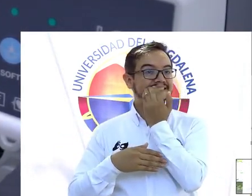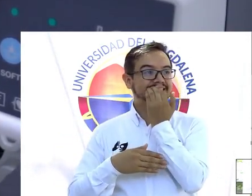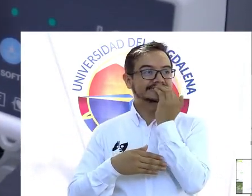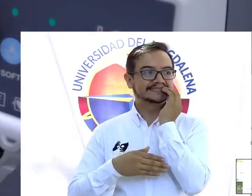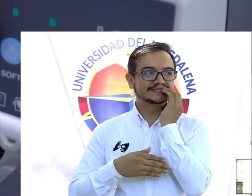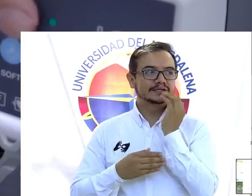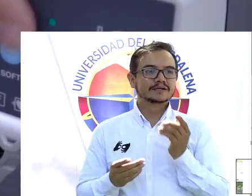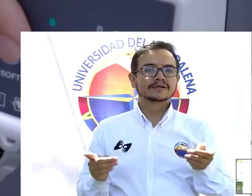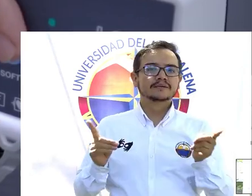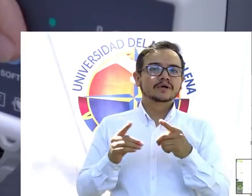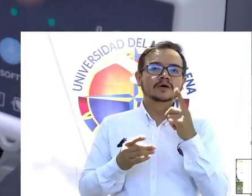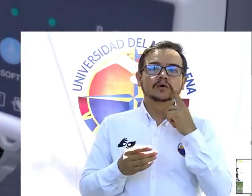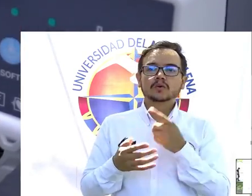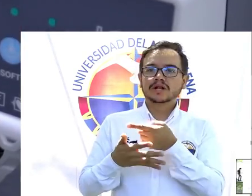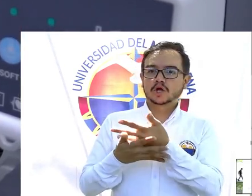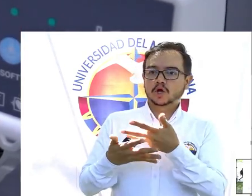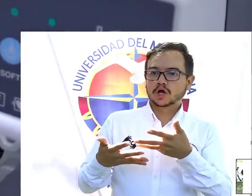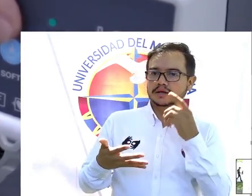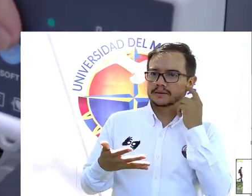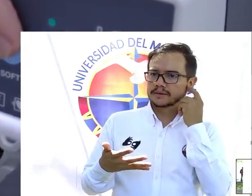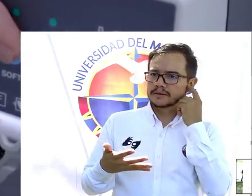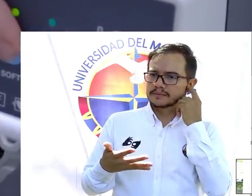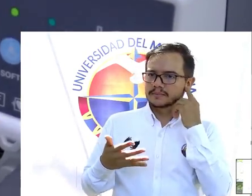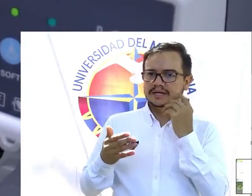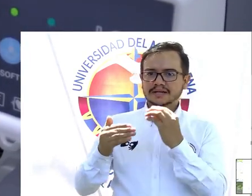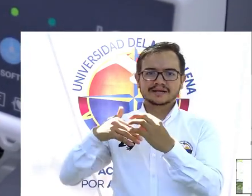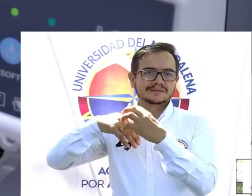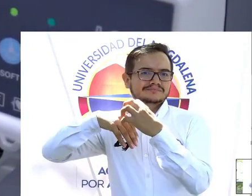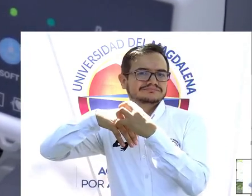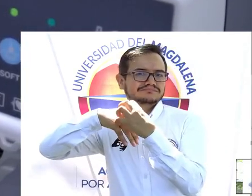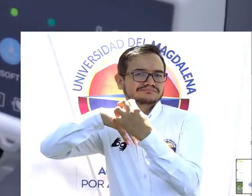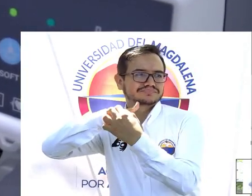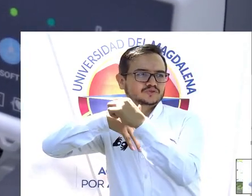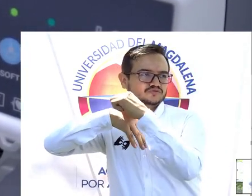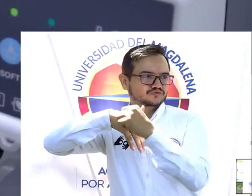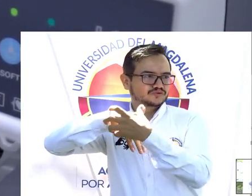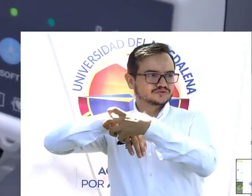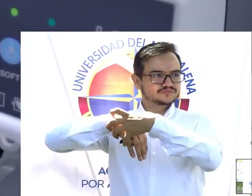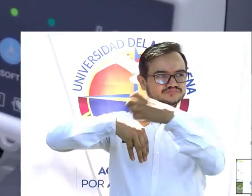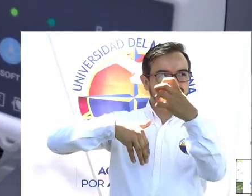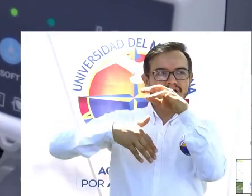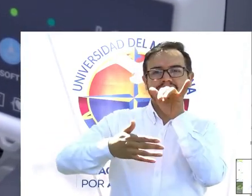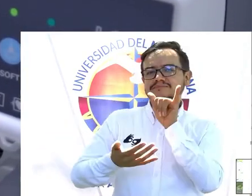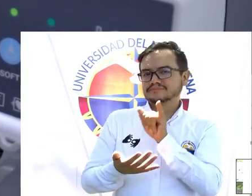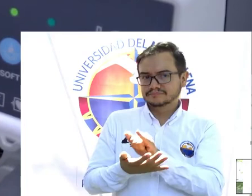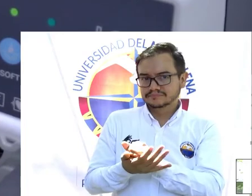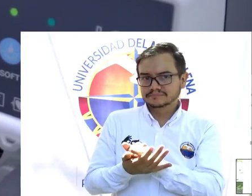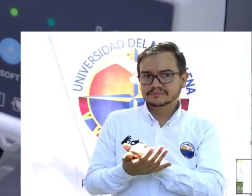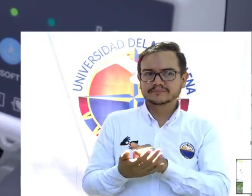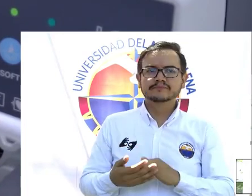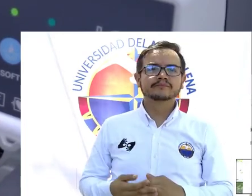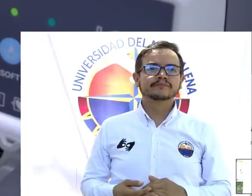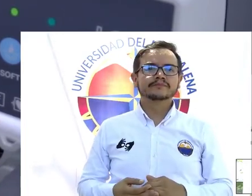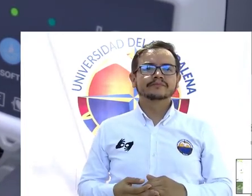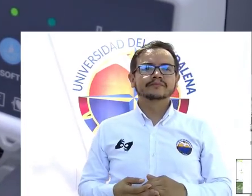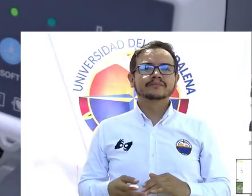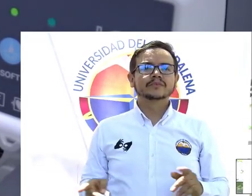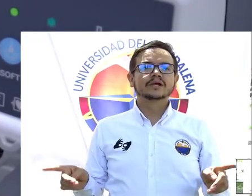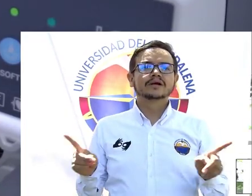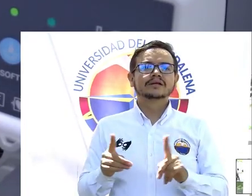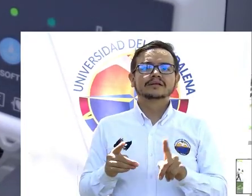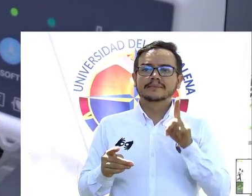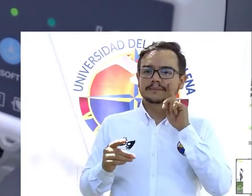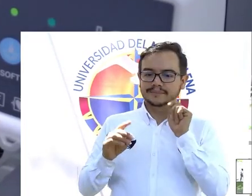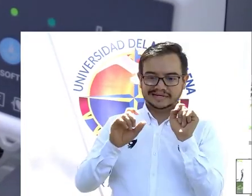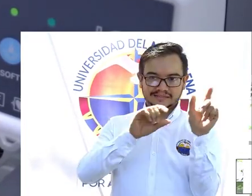los elementos para manejar este electrobisturí, en donde vamos a tener una pantallita para el